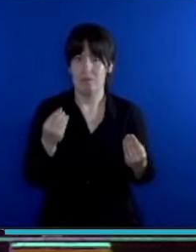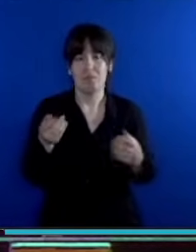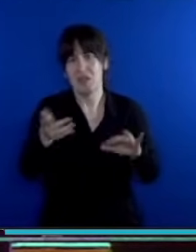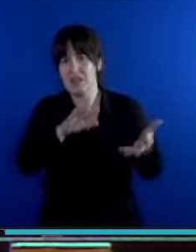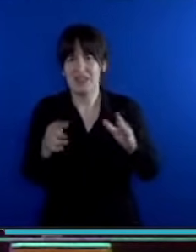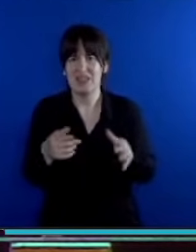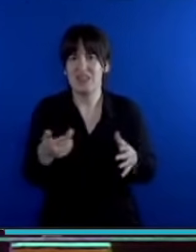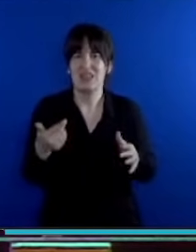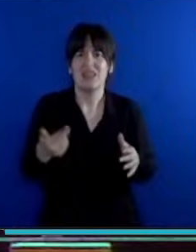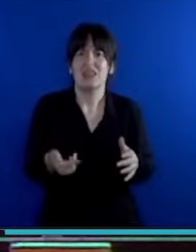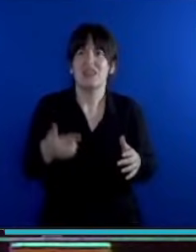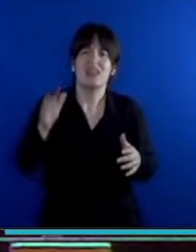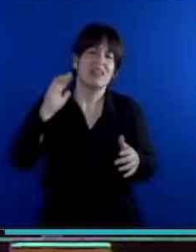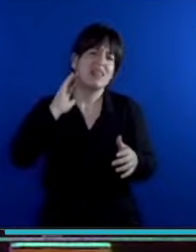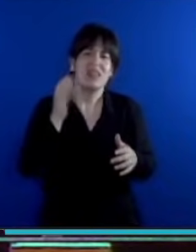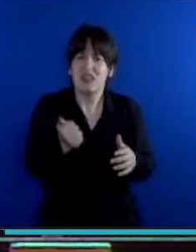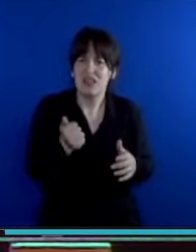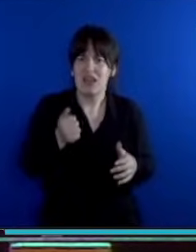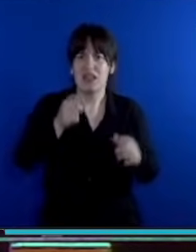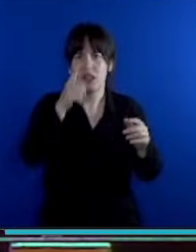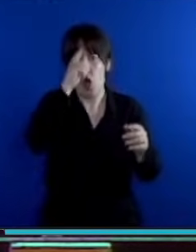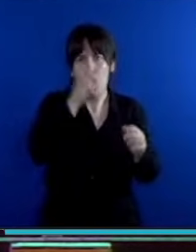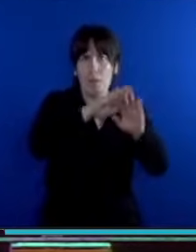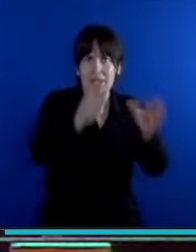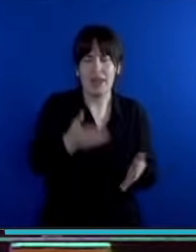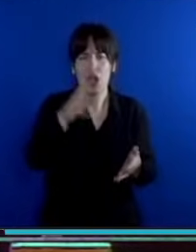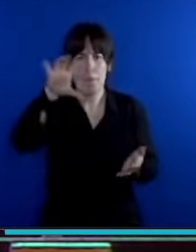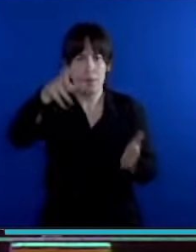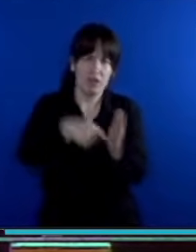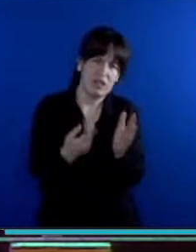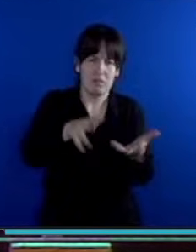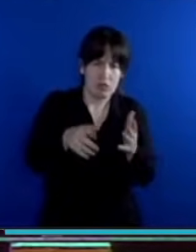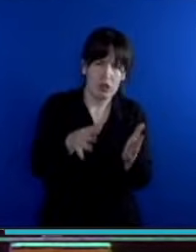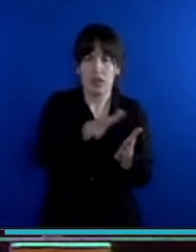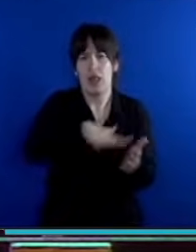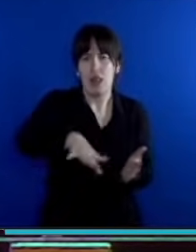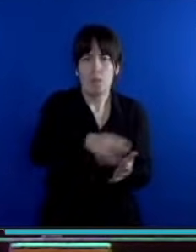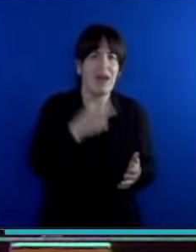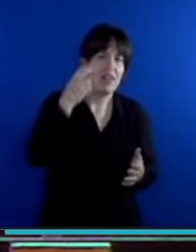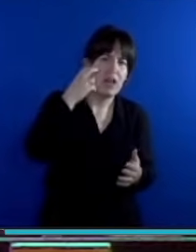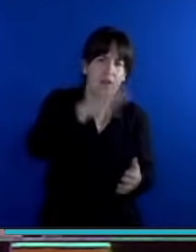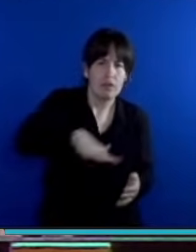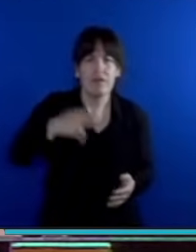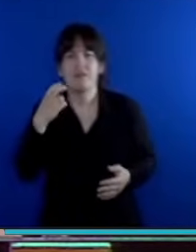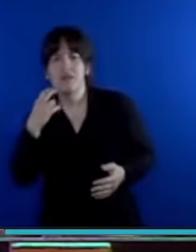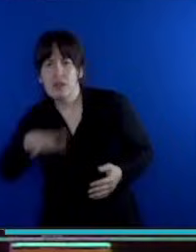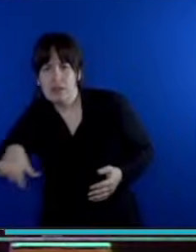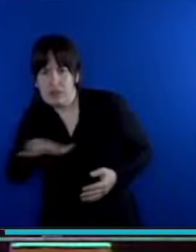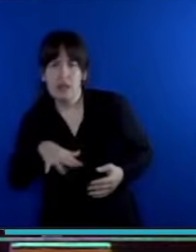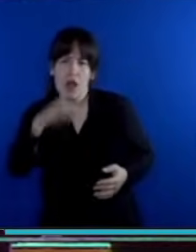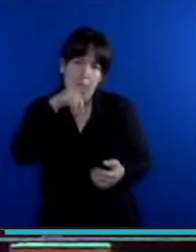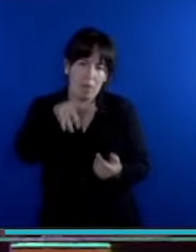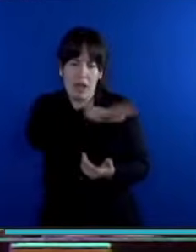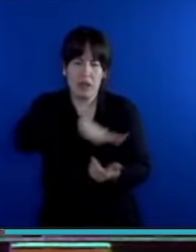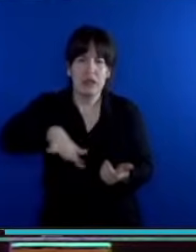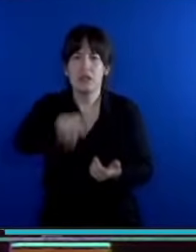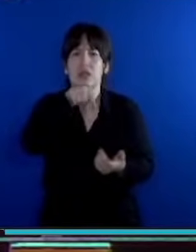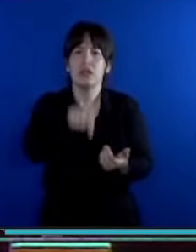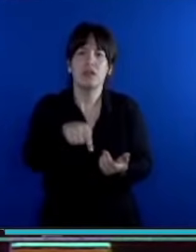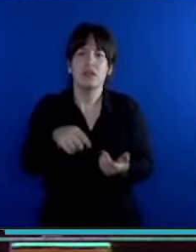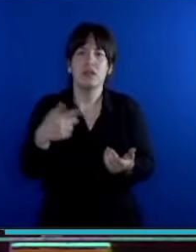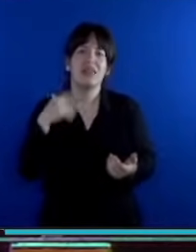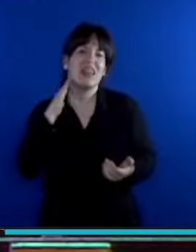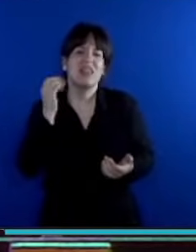de 16 hospitales provinciales, si no me equivoco. Entre La Plata, Berisso, Ensenada, 16 hospitales provinciales. Estamos en un lugar en donde se